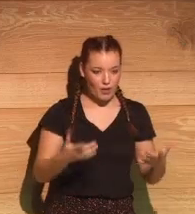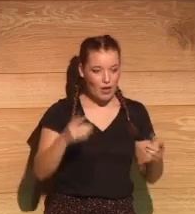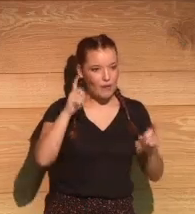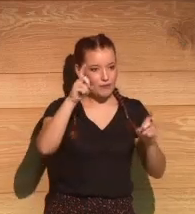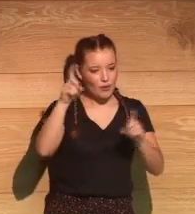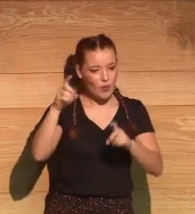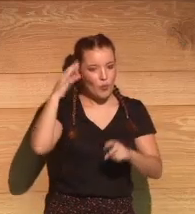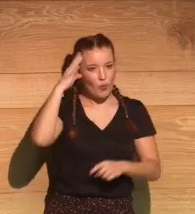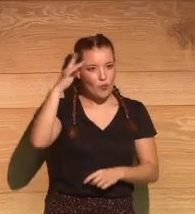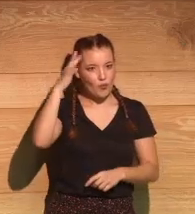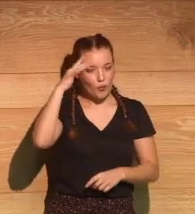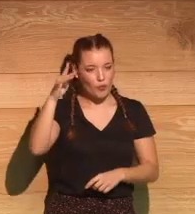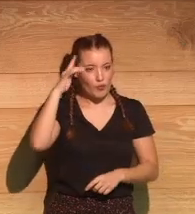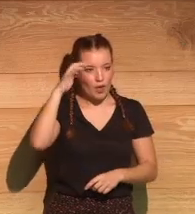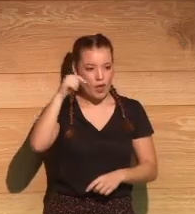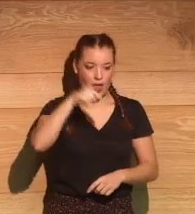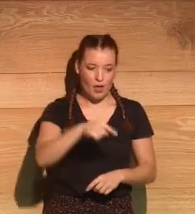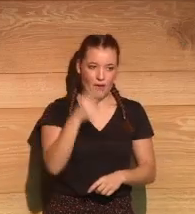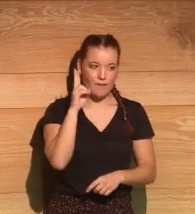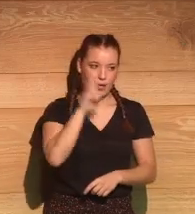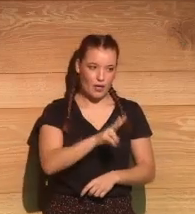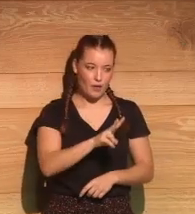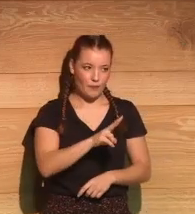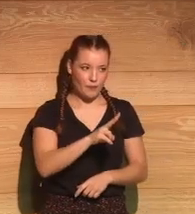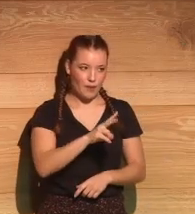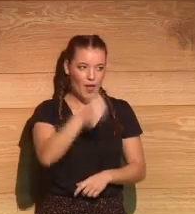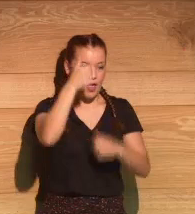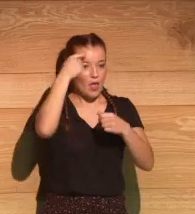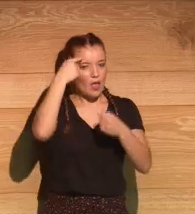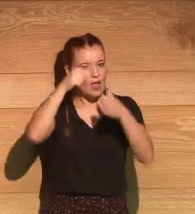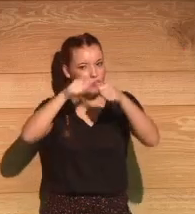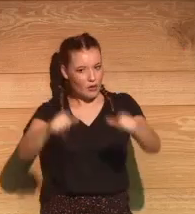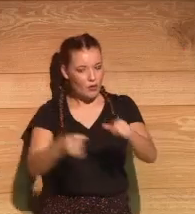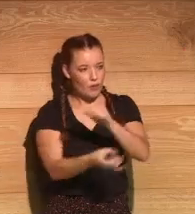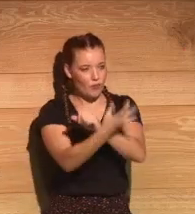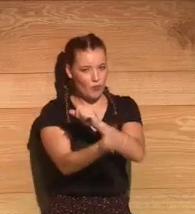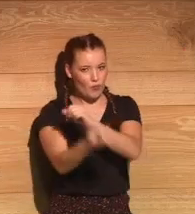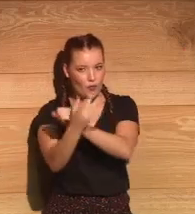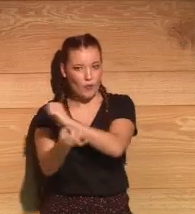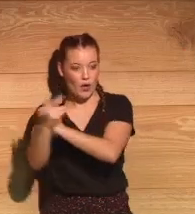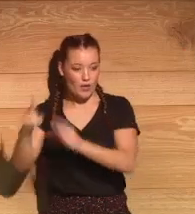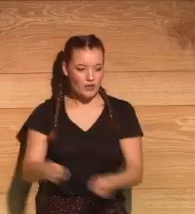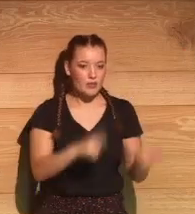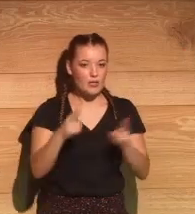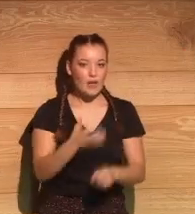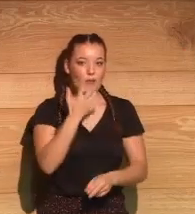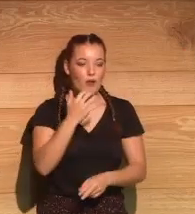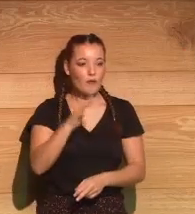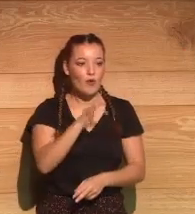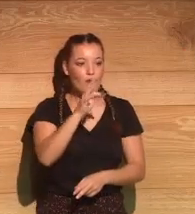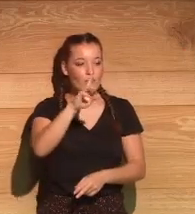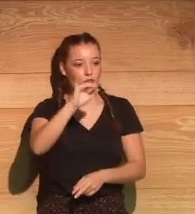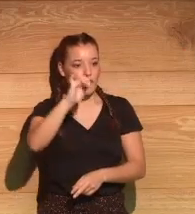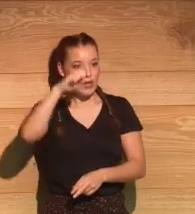por el momento, pues se van viendo que son creadoras de estereotipos. La serie Friends, por ejemplo, pues es una